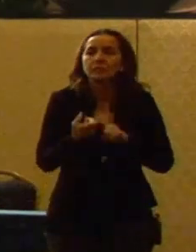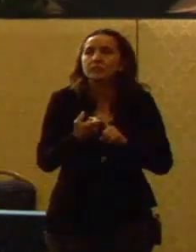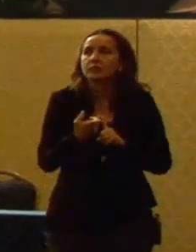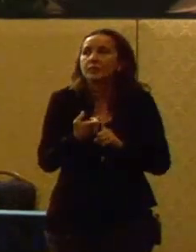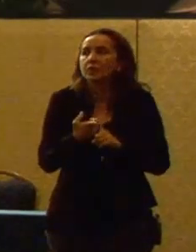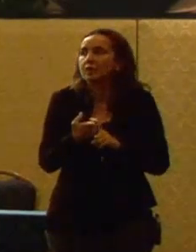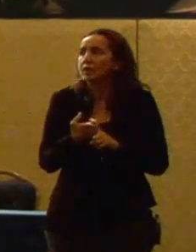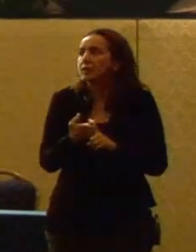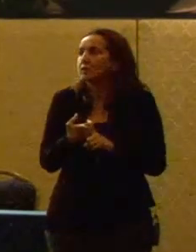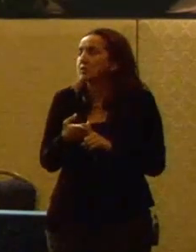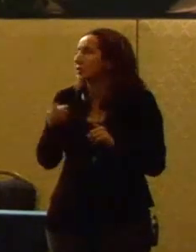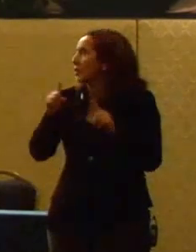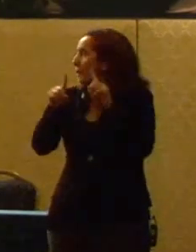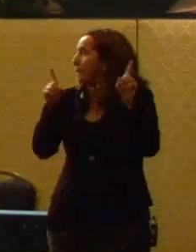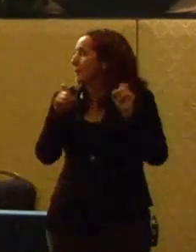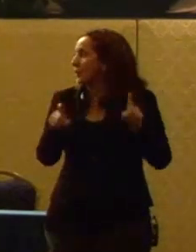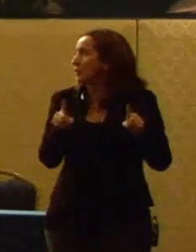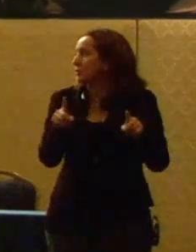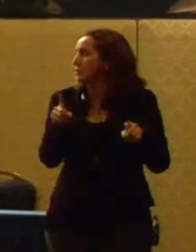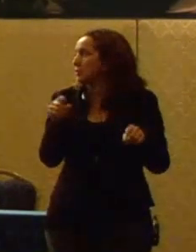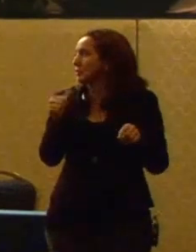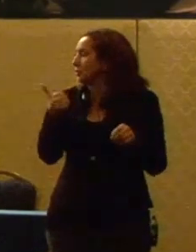Una pregunta también, ¿sí?